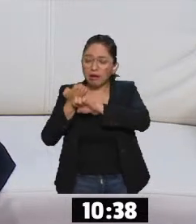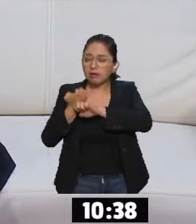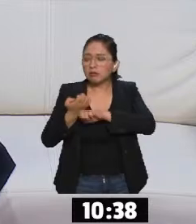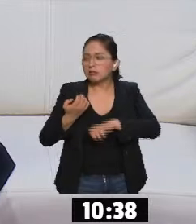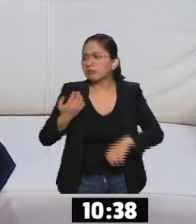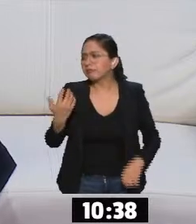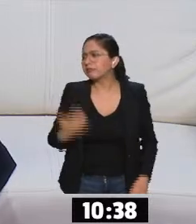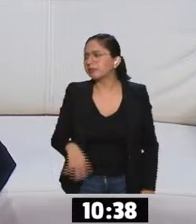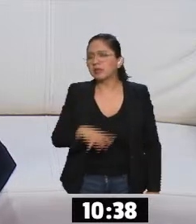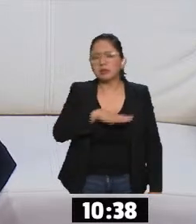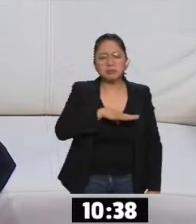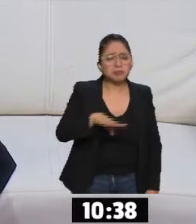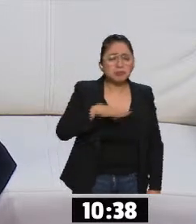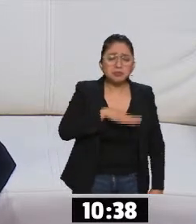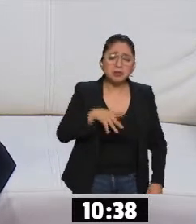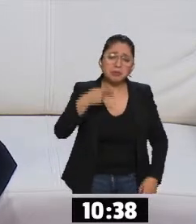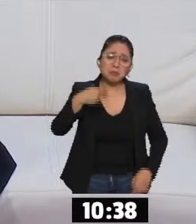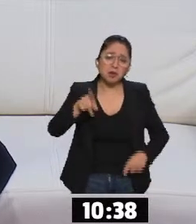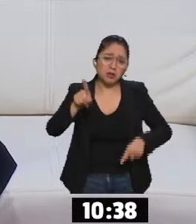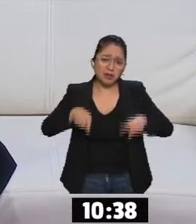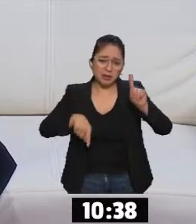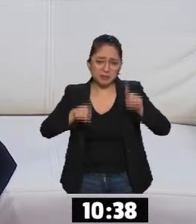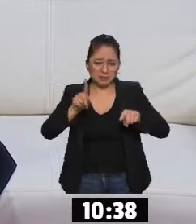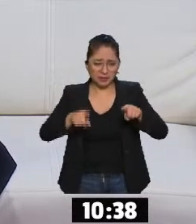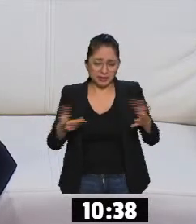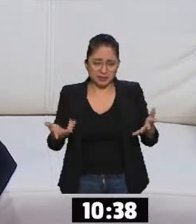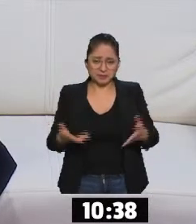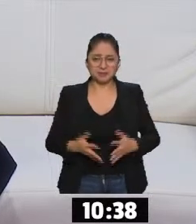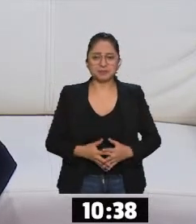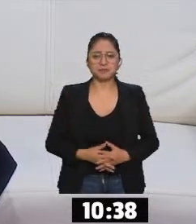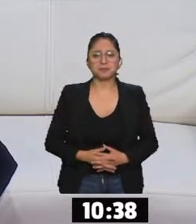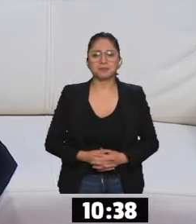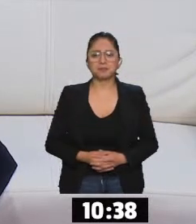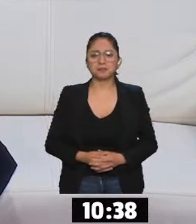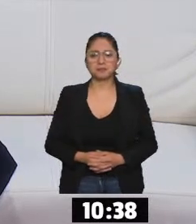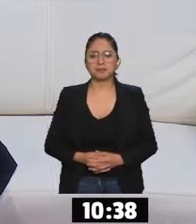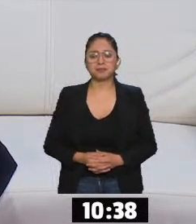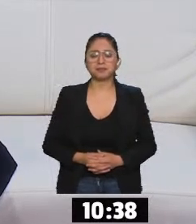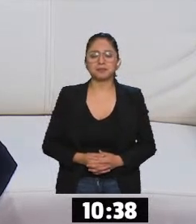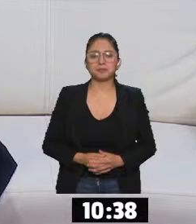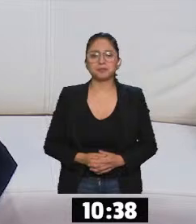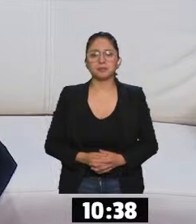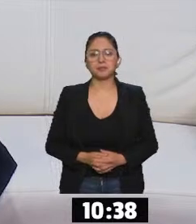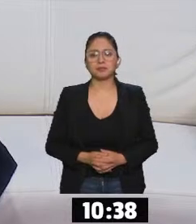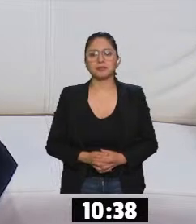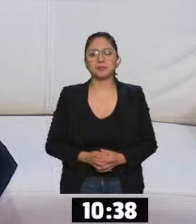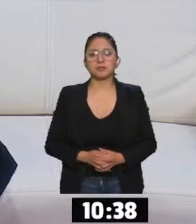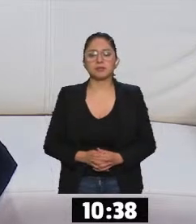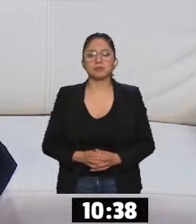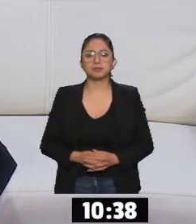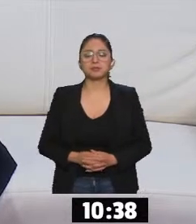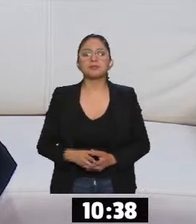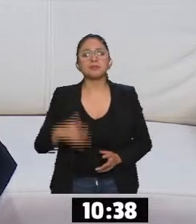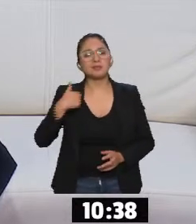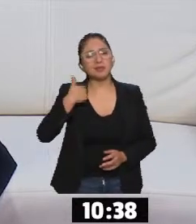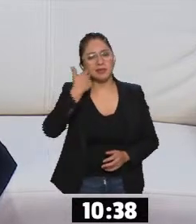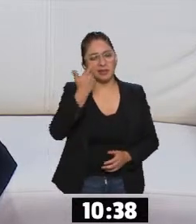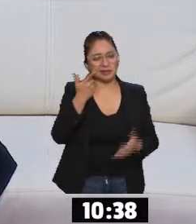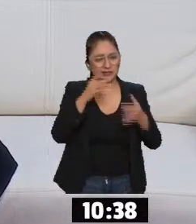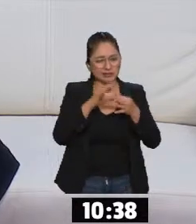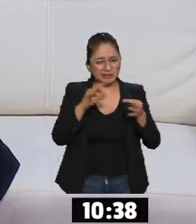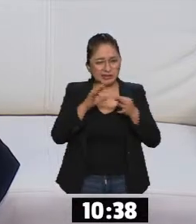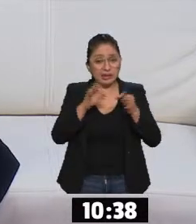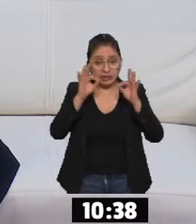todos lados. Exacto. Sí, pues mencionar primero que Morena es el único partido